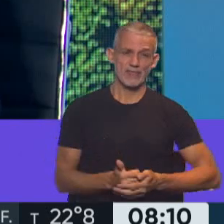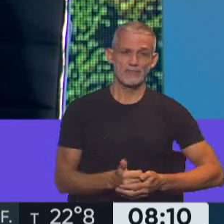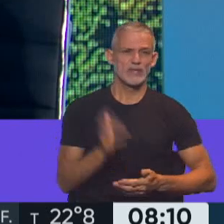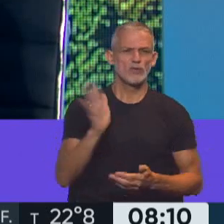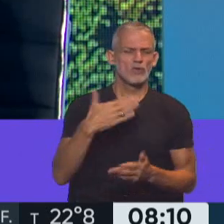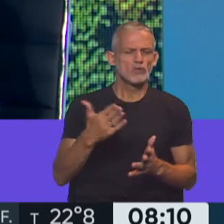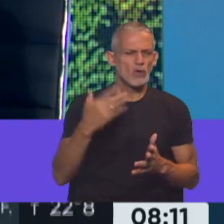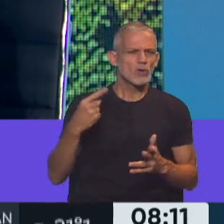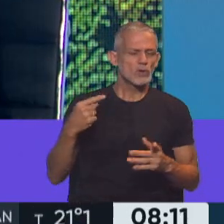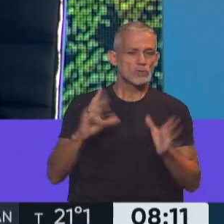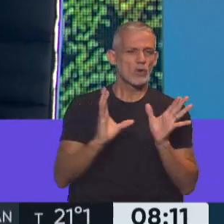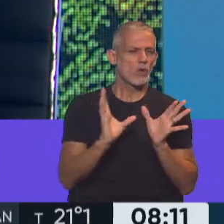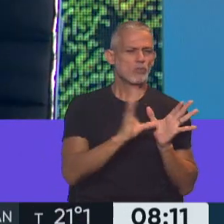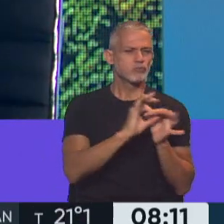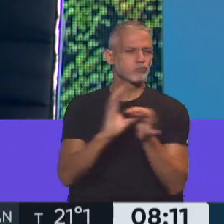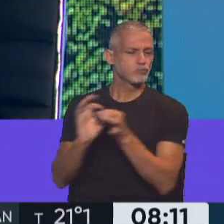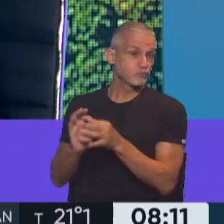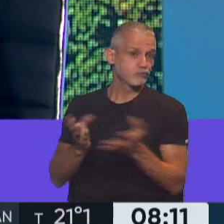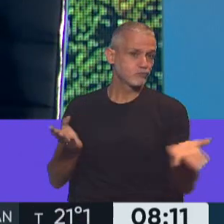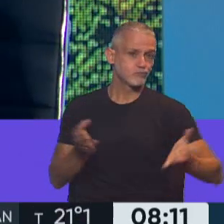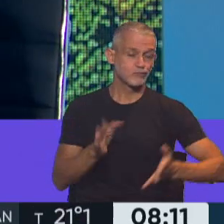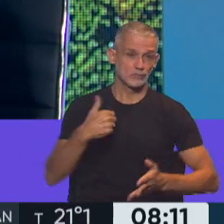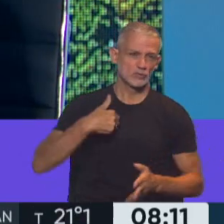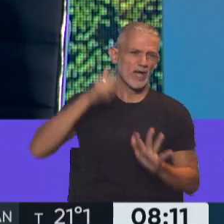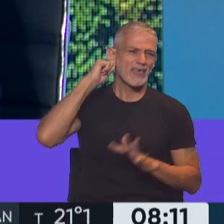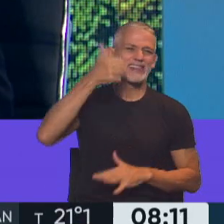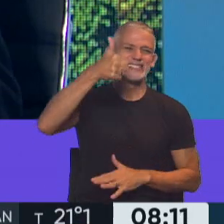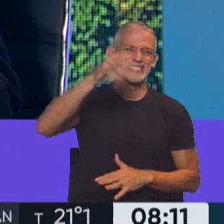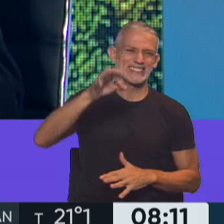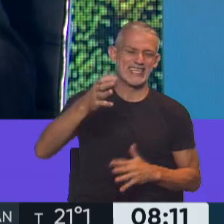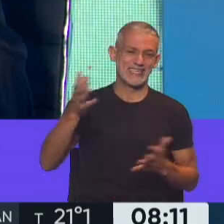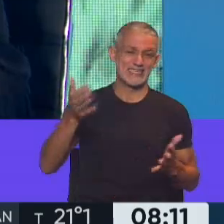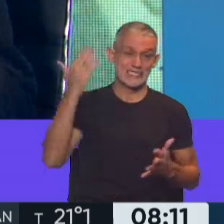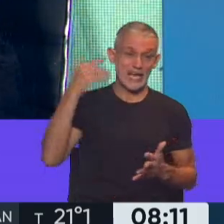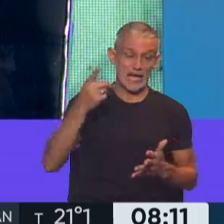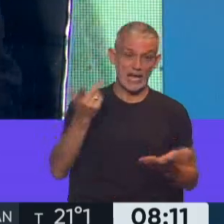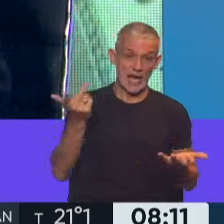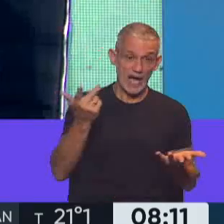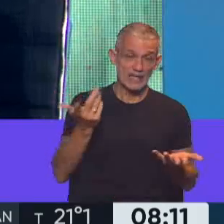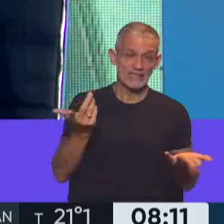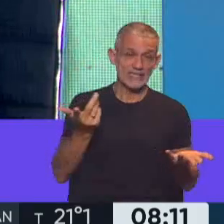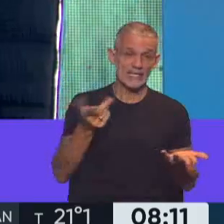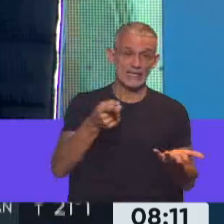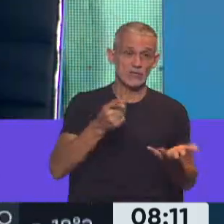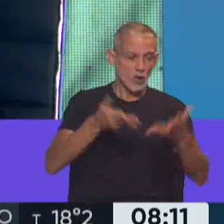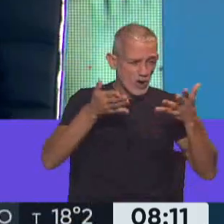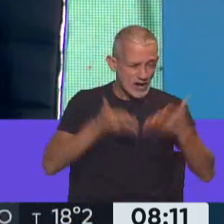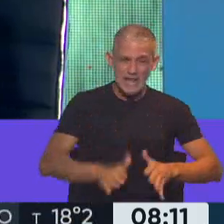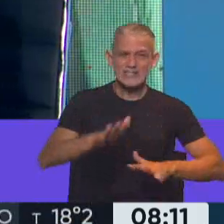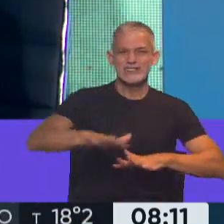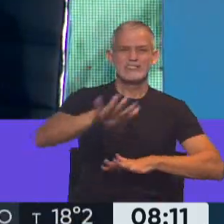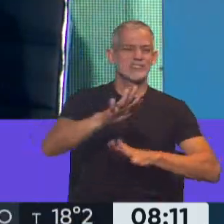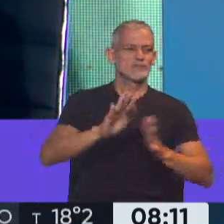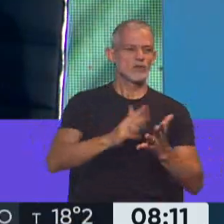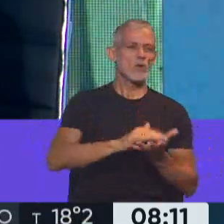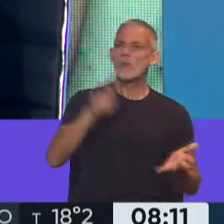que ver con un correlato. Yo tengo 60 años, prácticamente 60 años dentro de un par de zapatos que nací justamente en ese comercio,